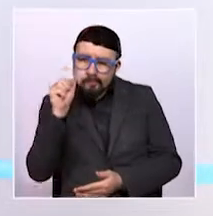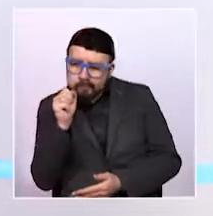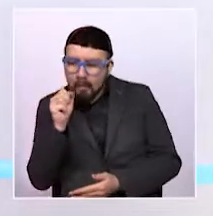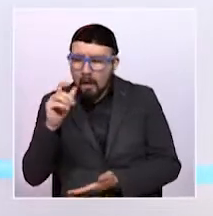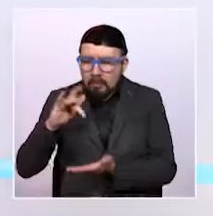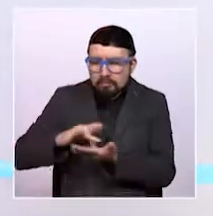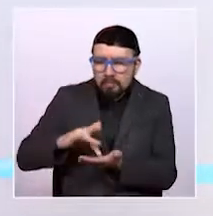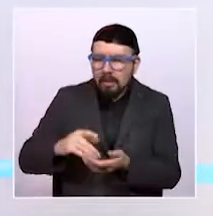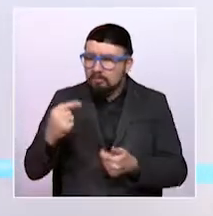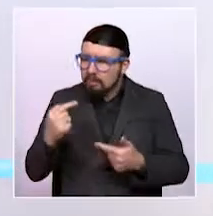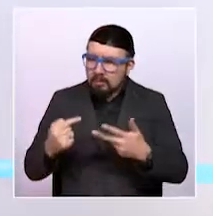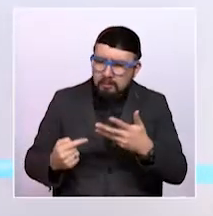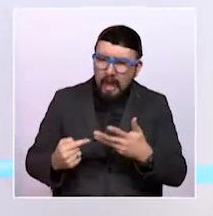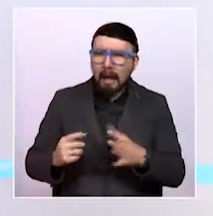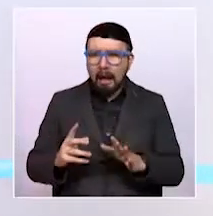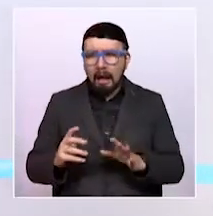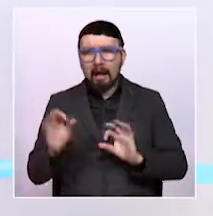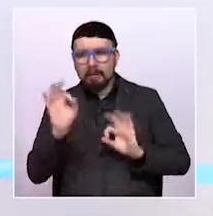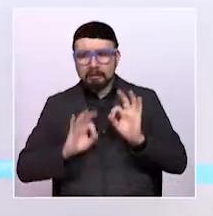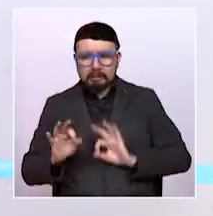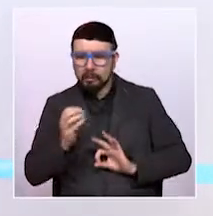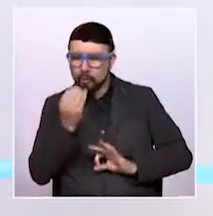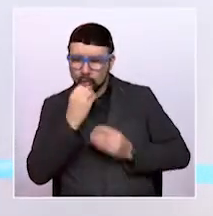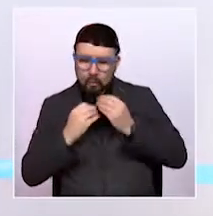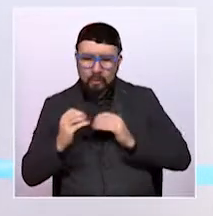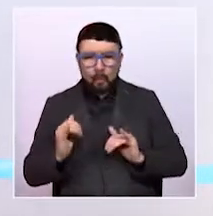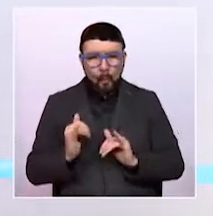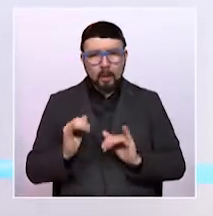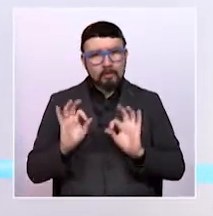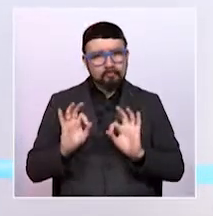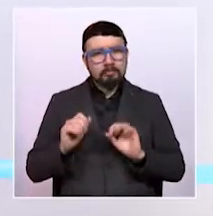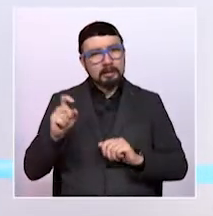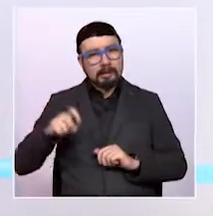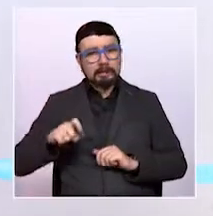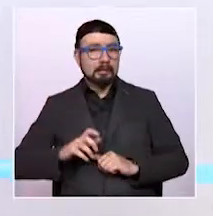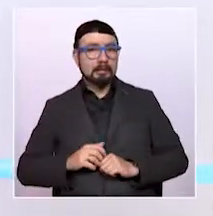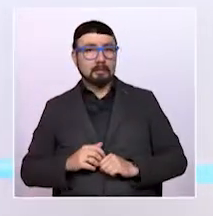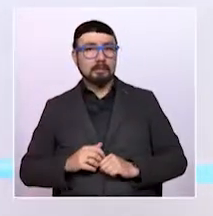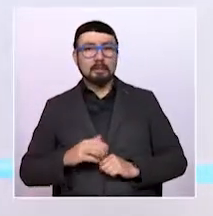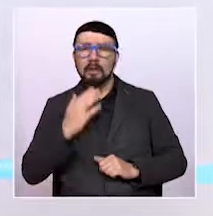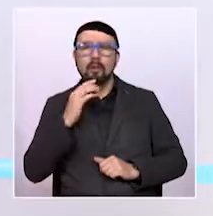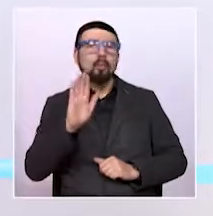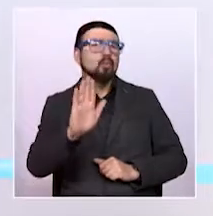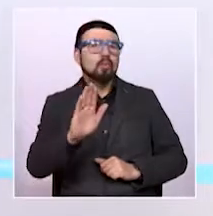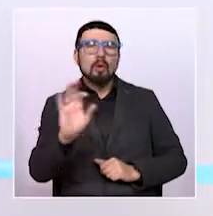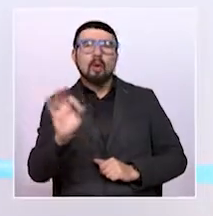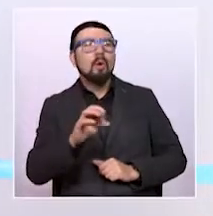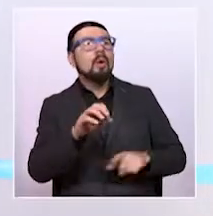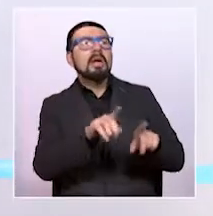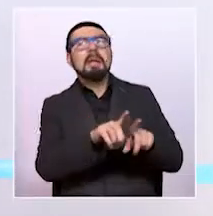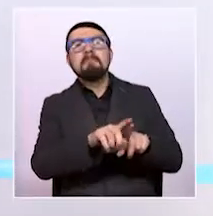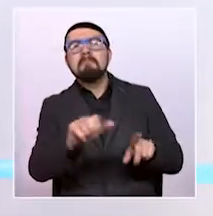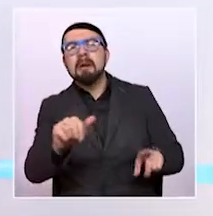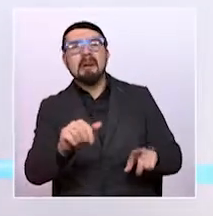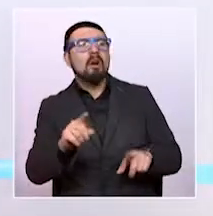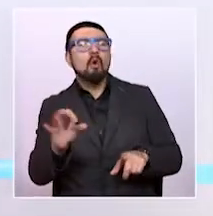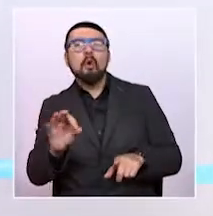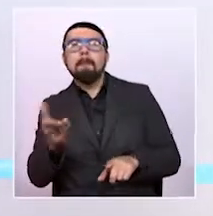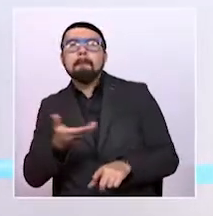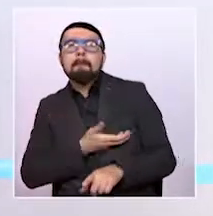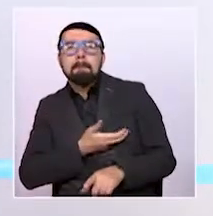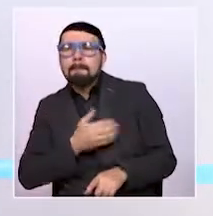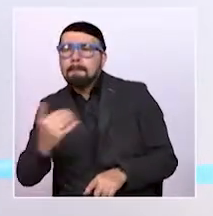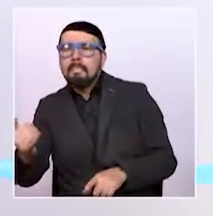una buena alimentación si usted o su hermana su mamá su tía